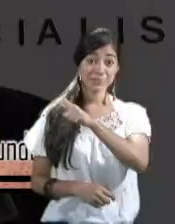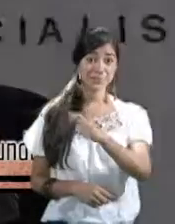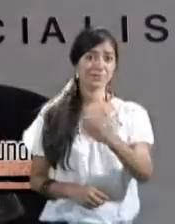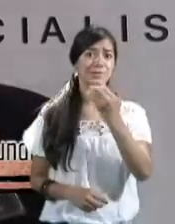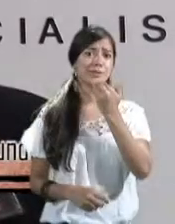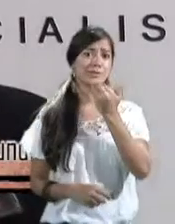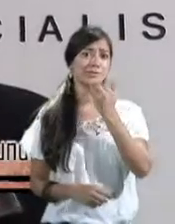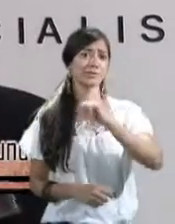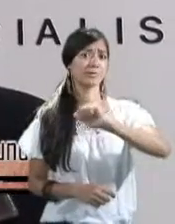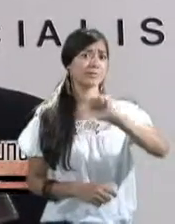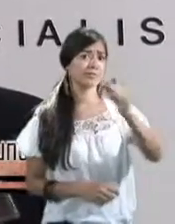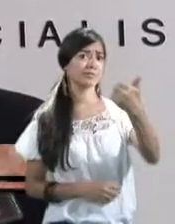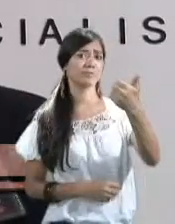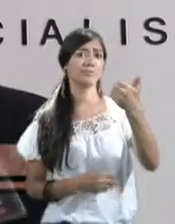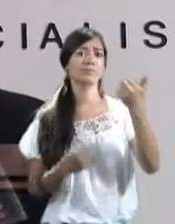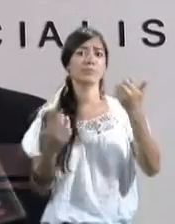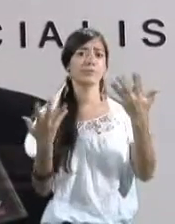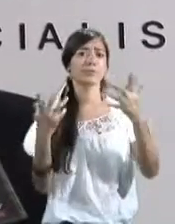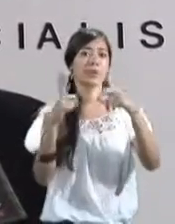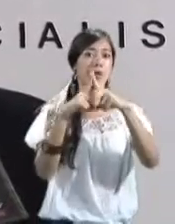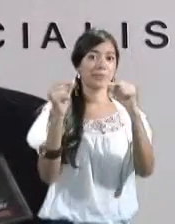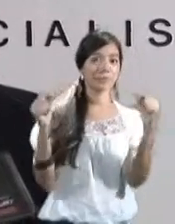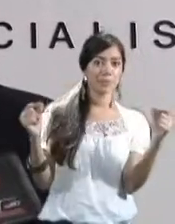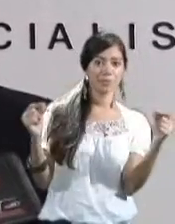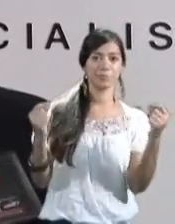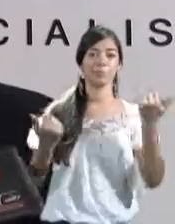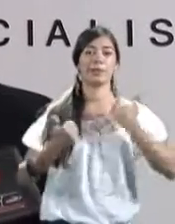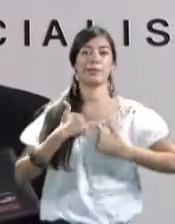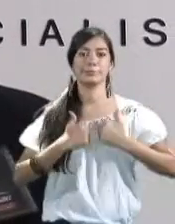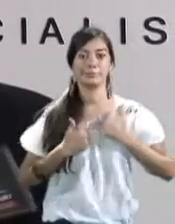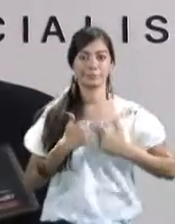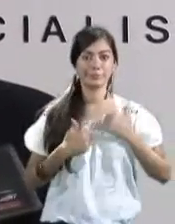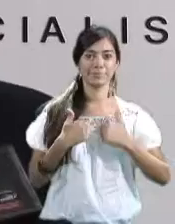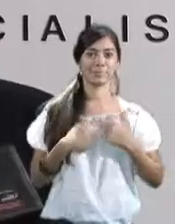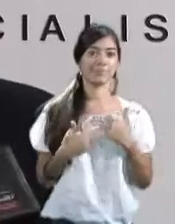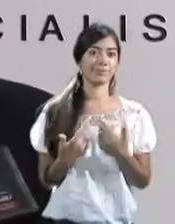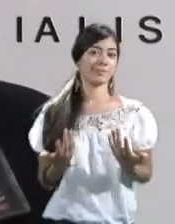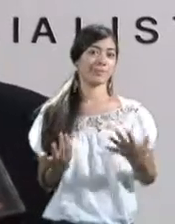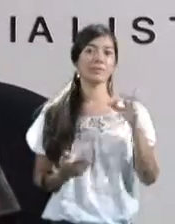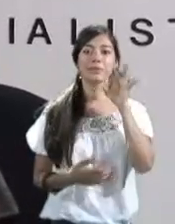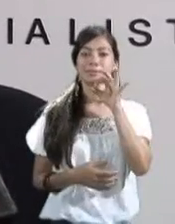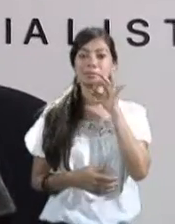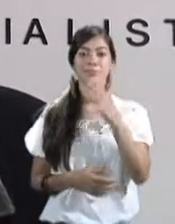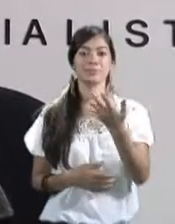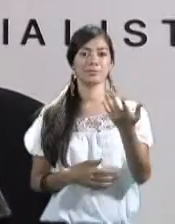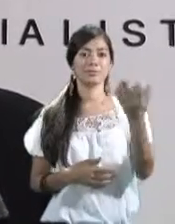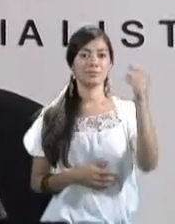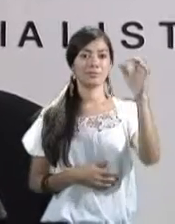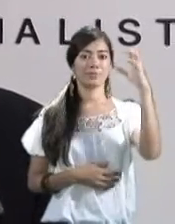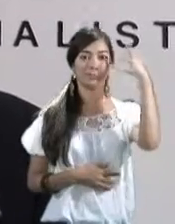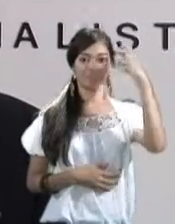Un paciente extranjero de Japón, de Canadá o de Estados Unidos o de Europa puedan mirar